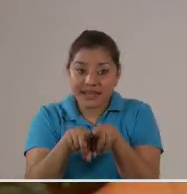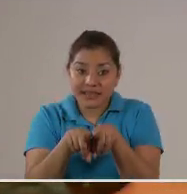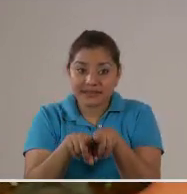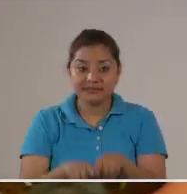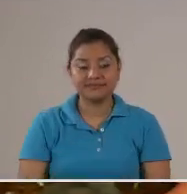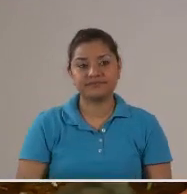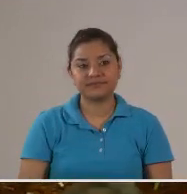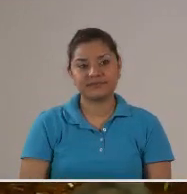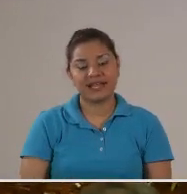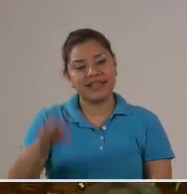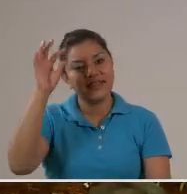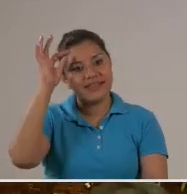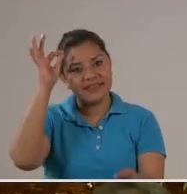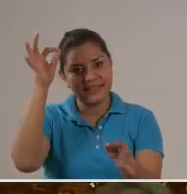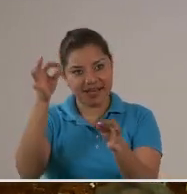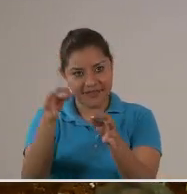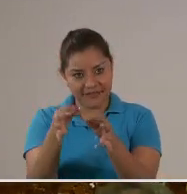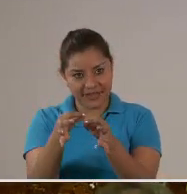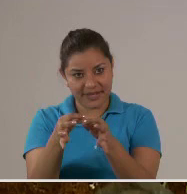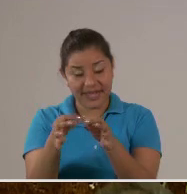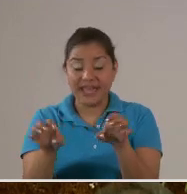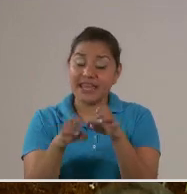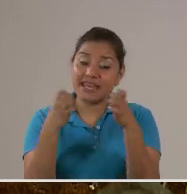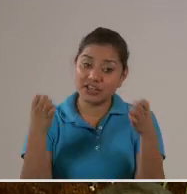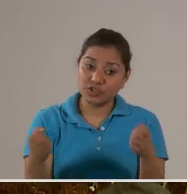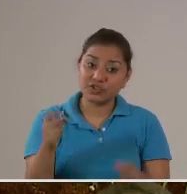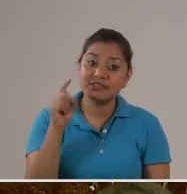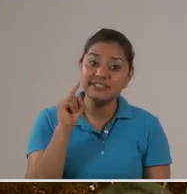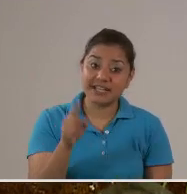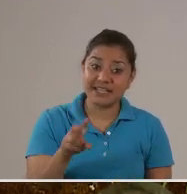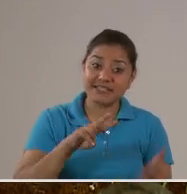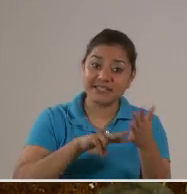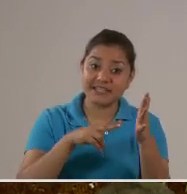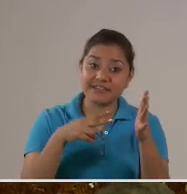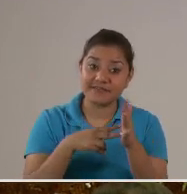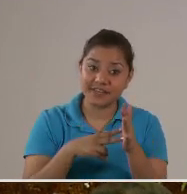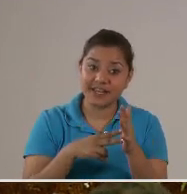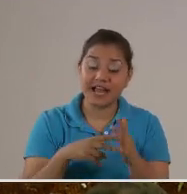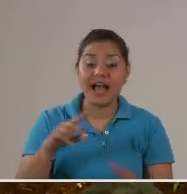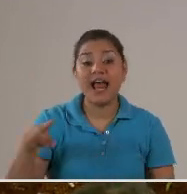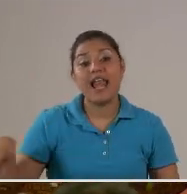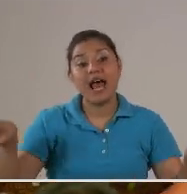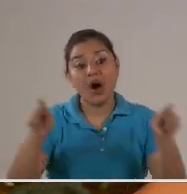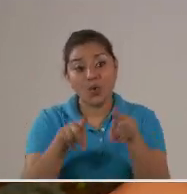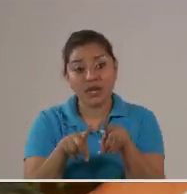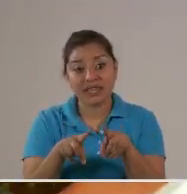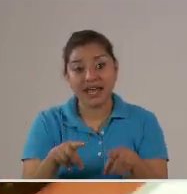unidad de la fe eso es el alma